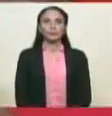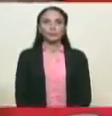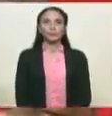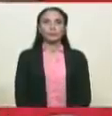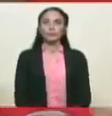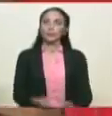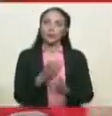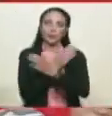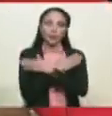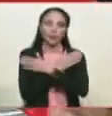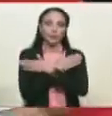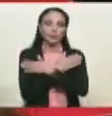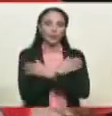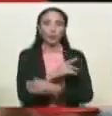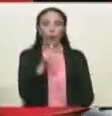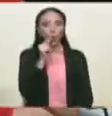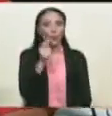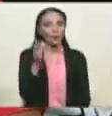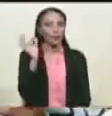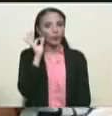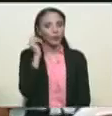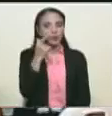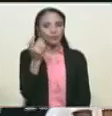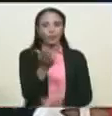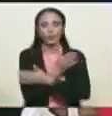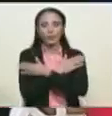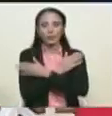Los felicito, las felicito.